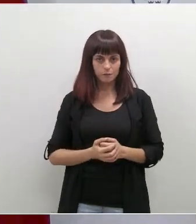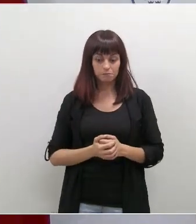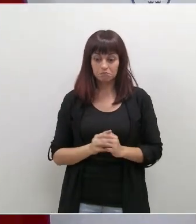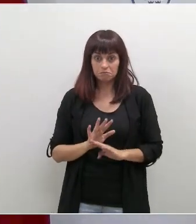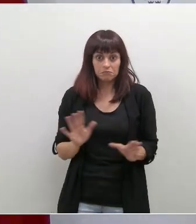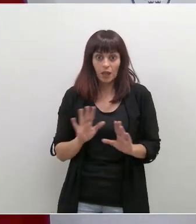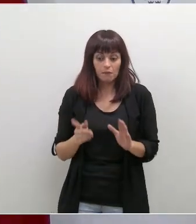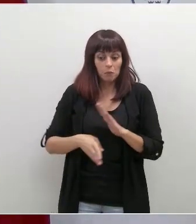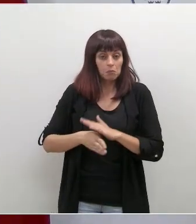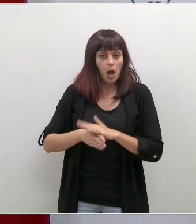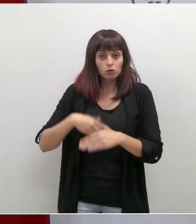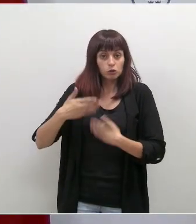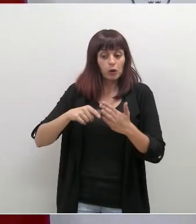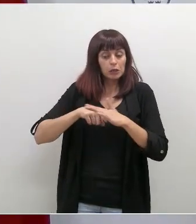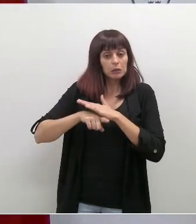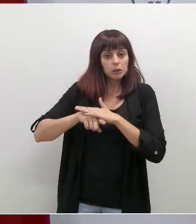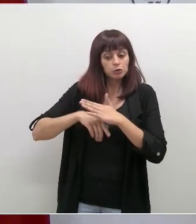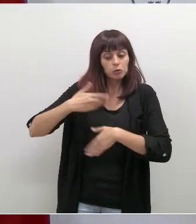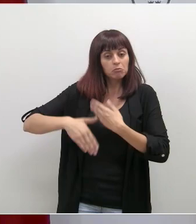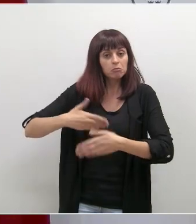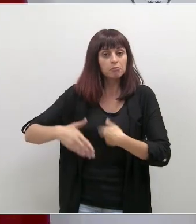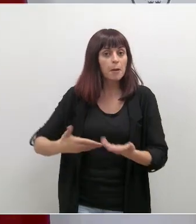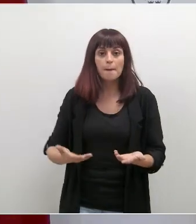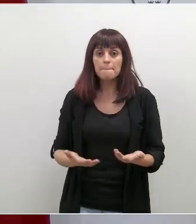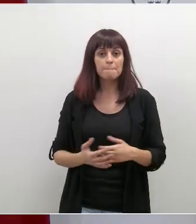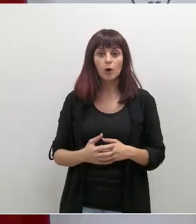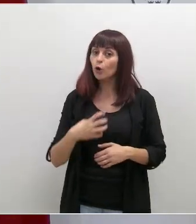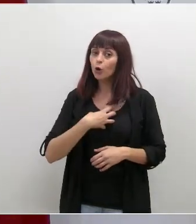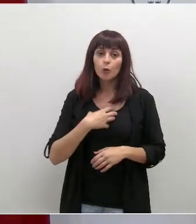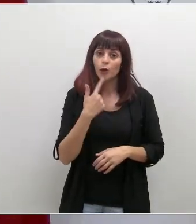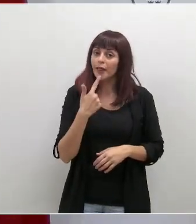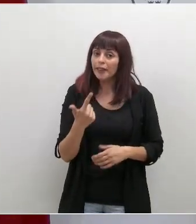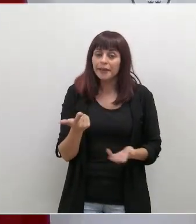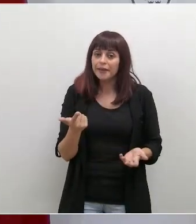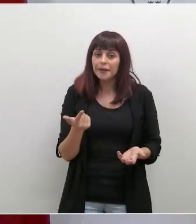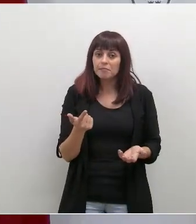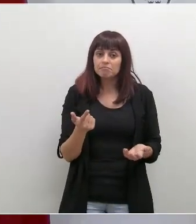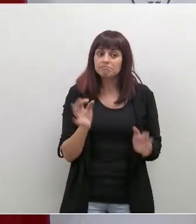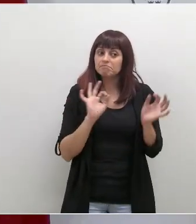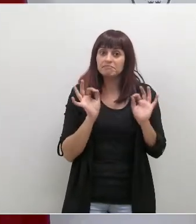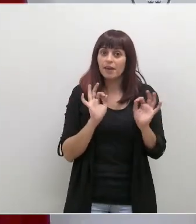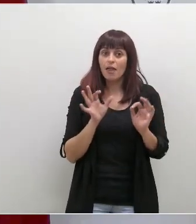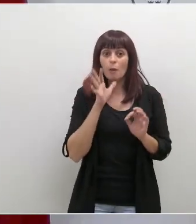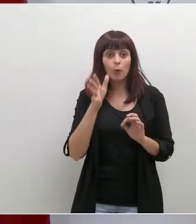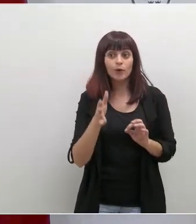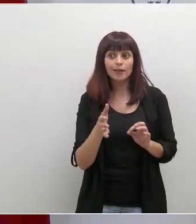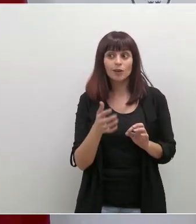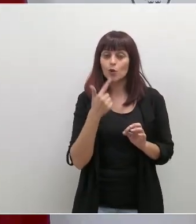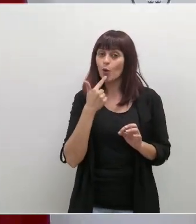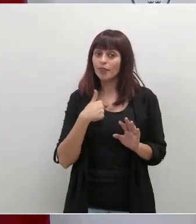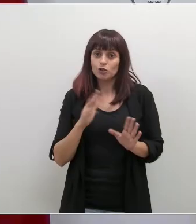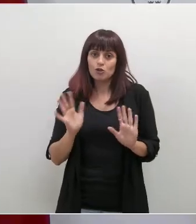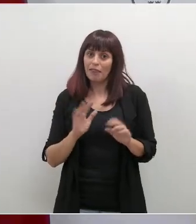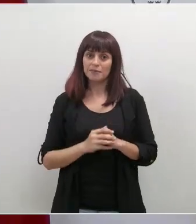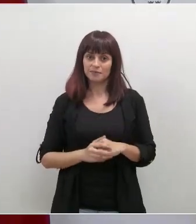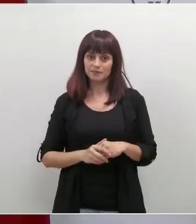nada, vamos a continuar con el trámite y no puedo decirle nada al respecto porque no se han pronunciado en